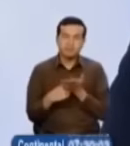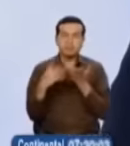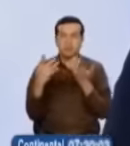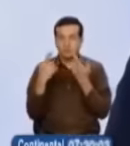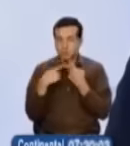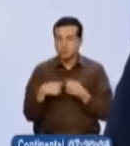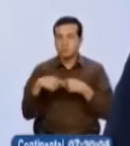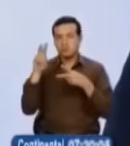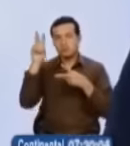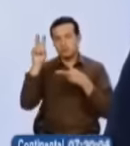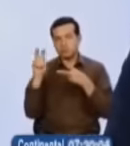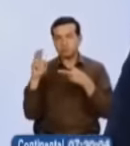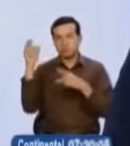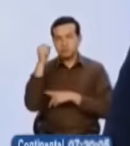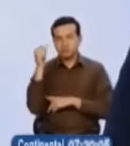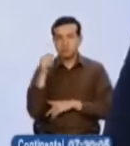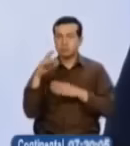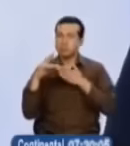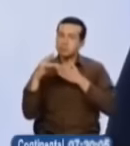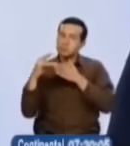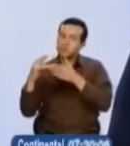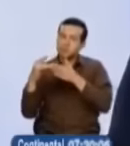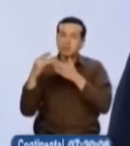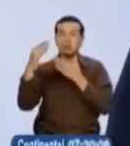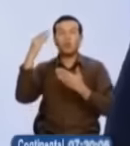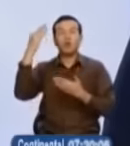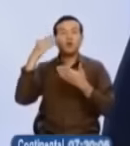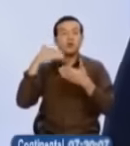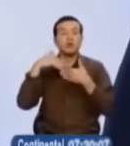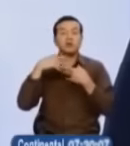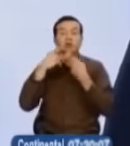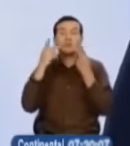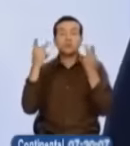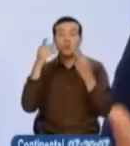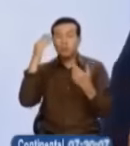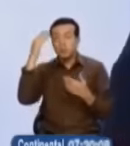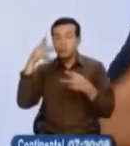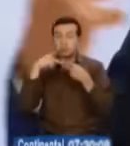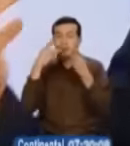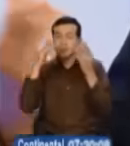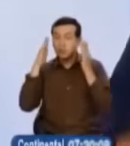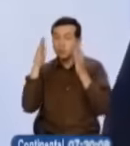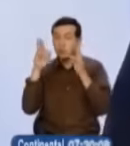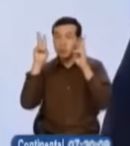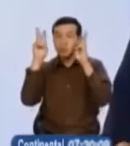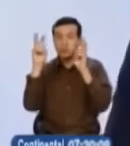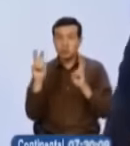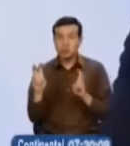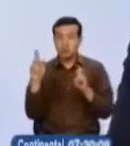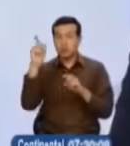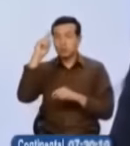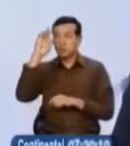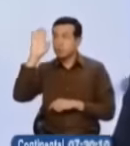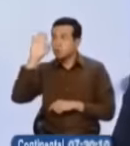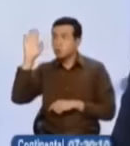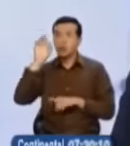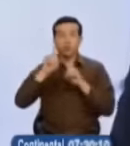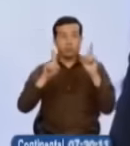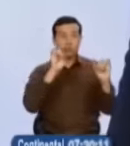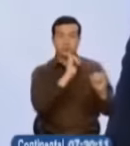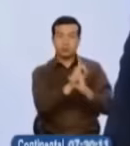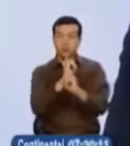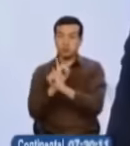tener varias conclusiones que orienten la política pública, justamente no solo ante los actores de gobierno, sino ante las propias